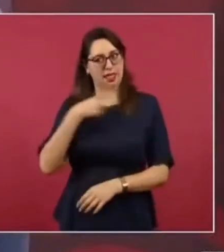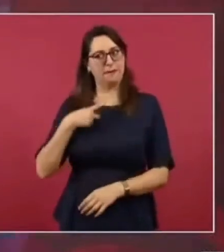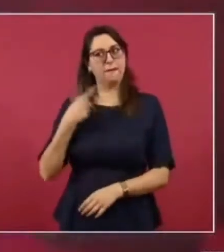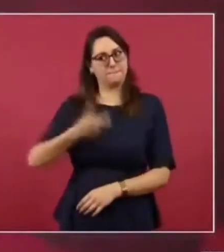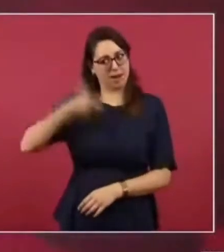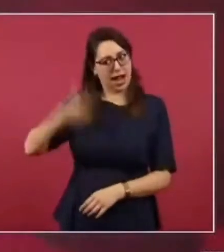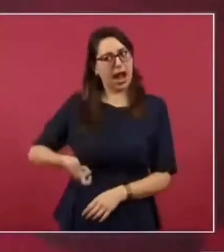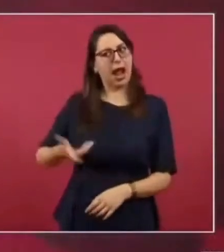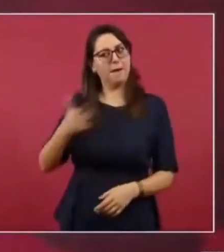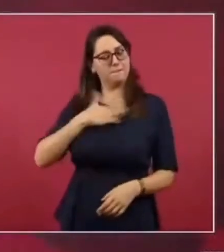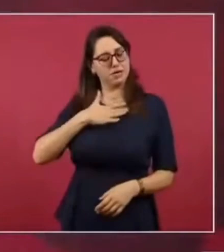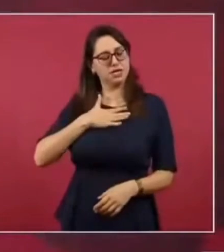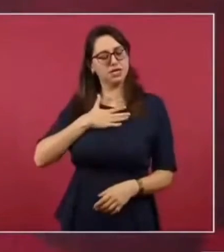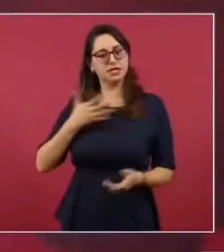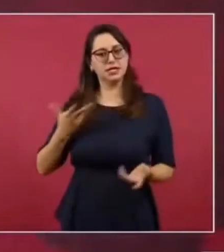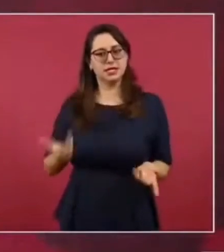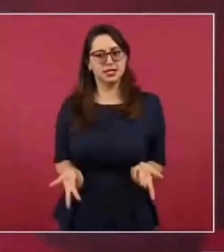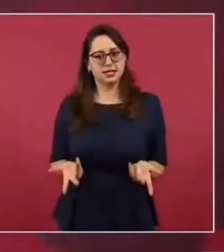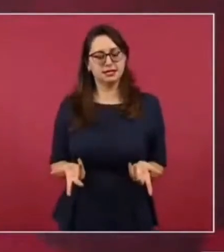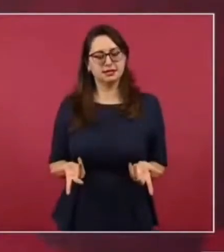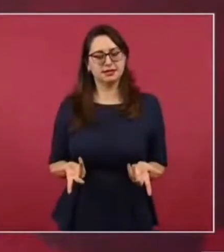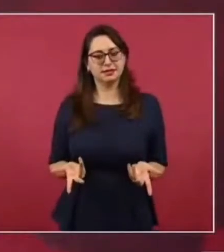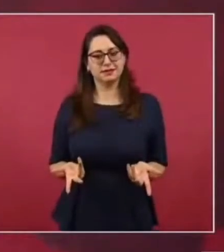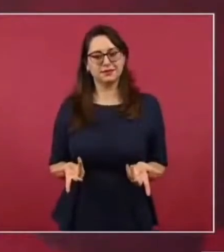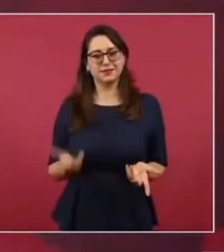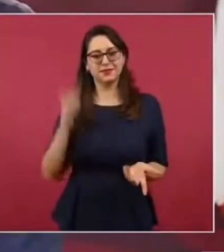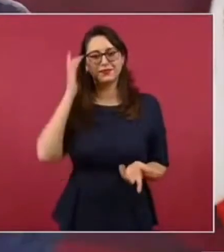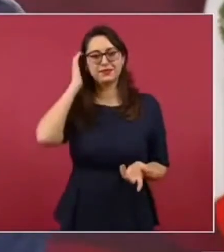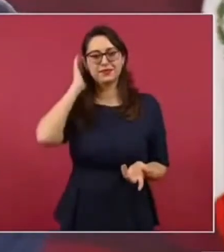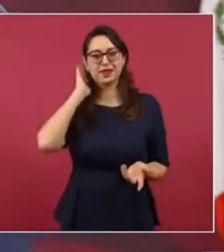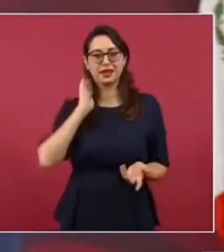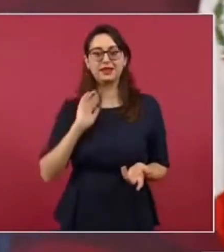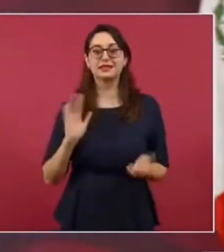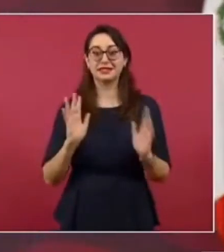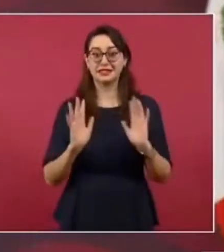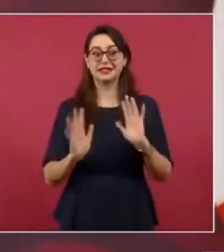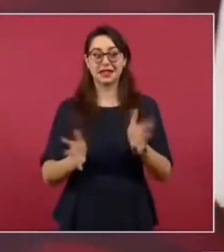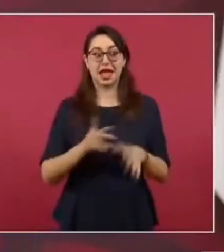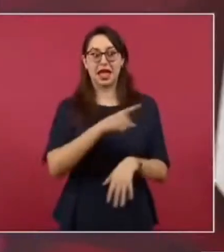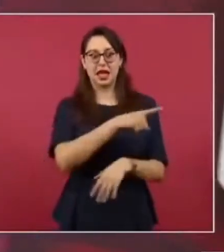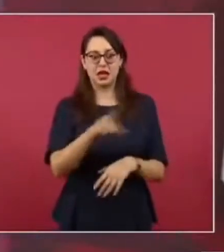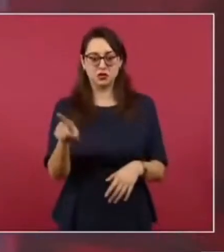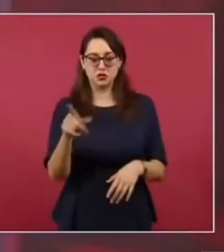Ya estoy viendo que van a terminar haciendo encuestas,